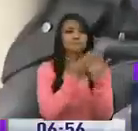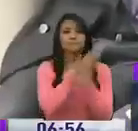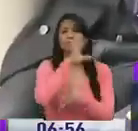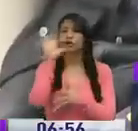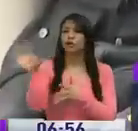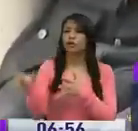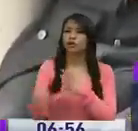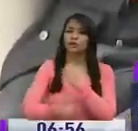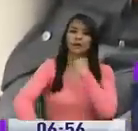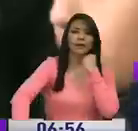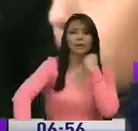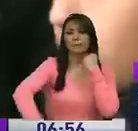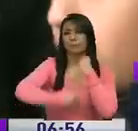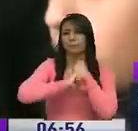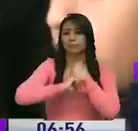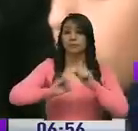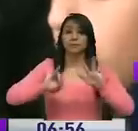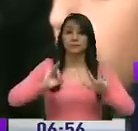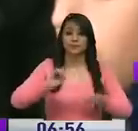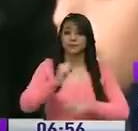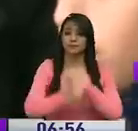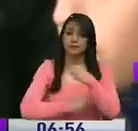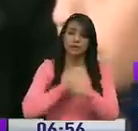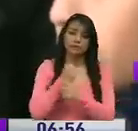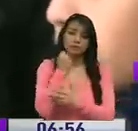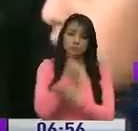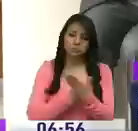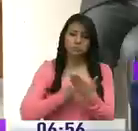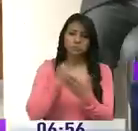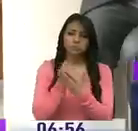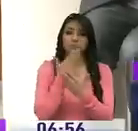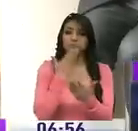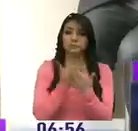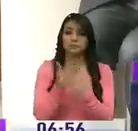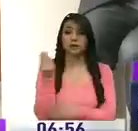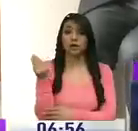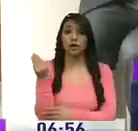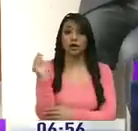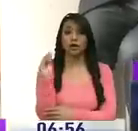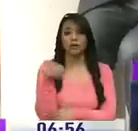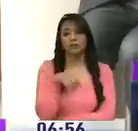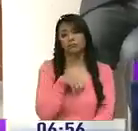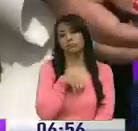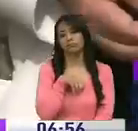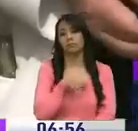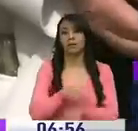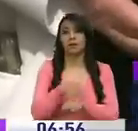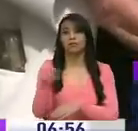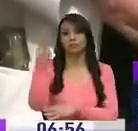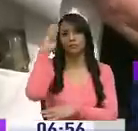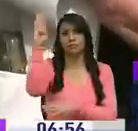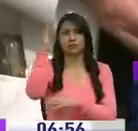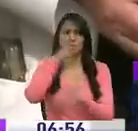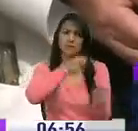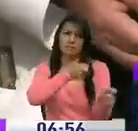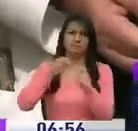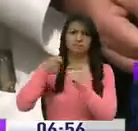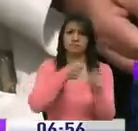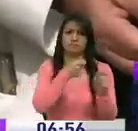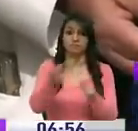acompañaron en estos más de 7 años de lucha luego de que el joven quedara en estado vegetal por un impacto de bomba lacrimógena en su